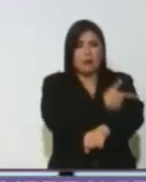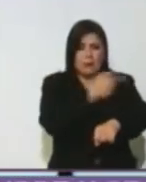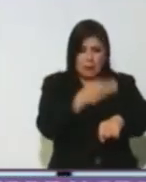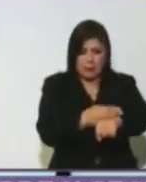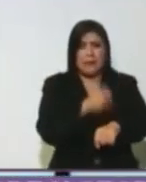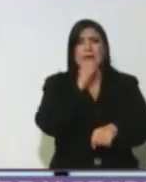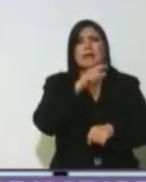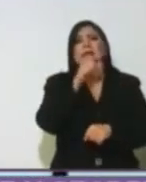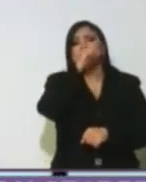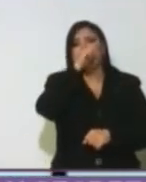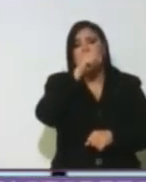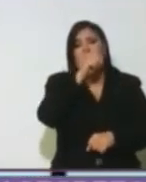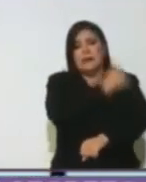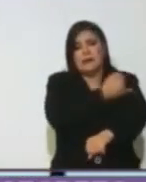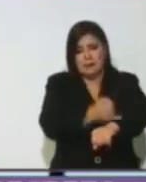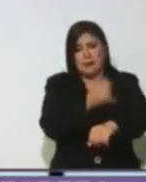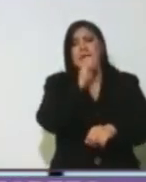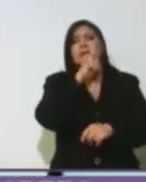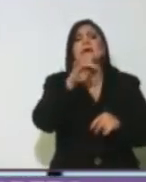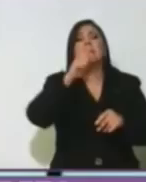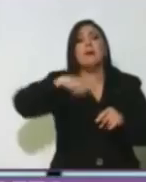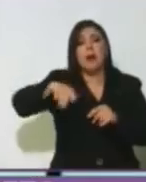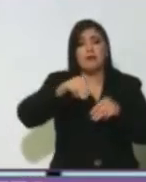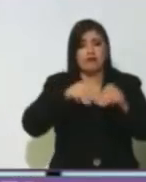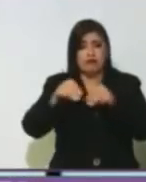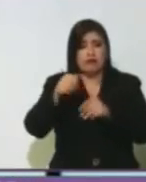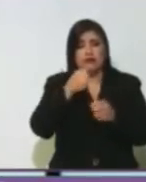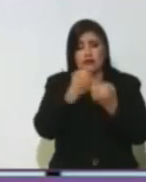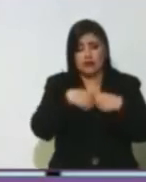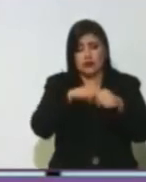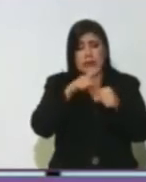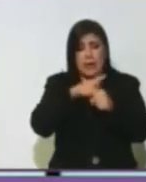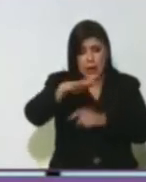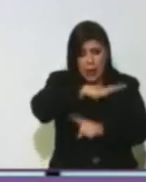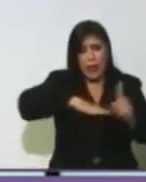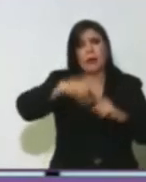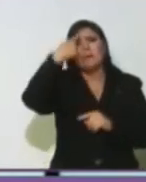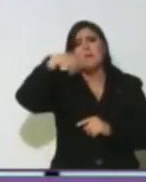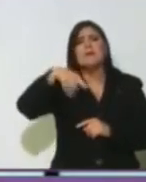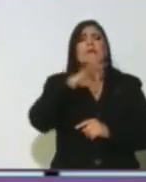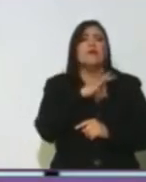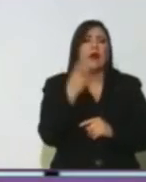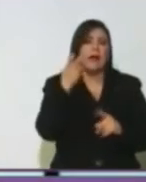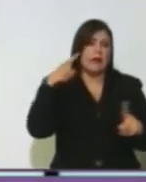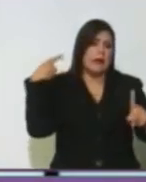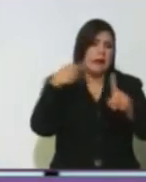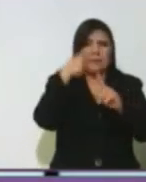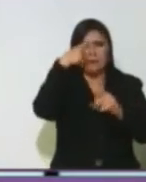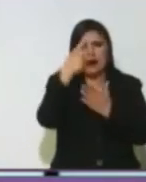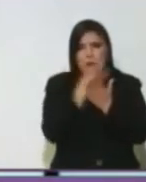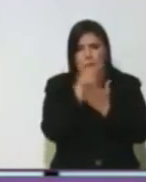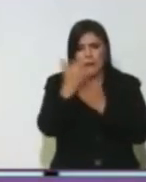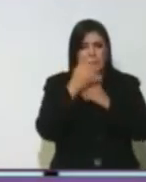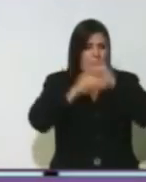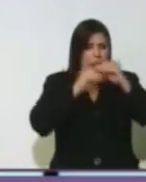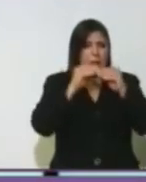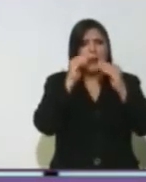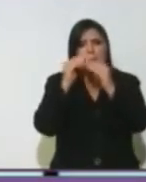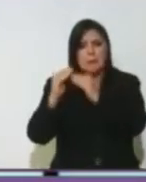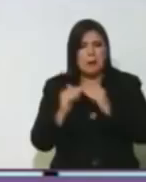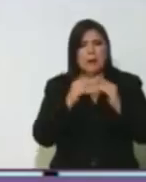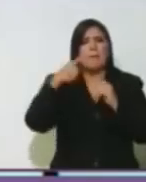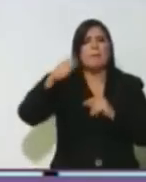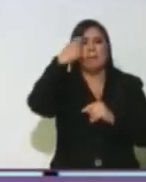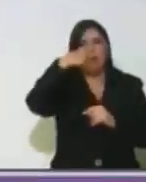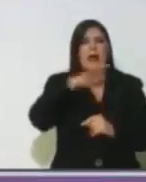movilidad social ahí generaremos un gran proyecto de vivienda donde tenga todo el que viva en el